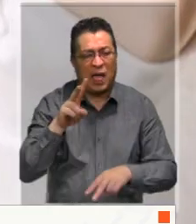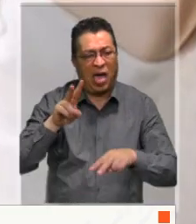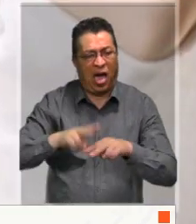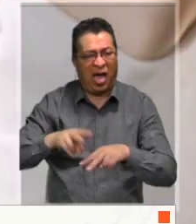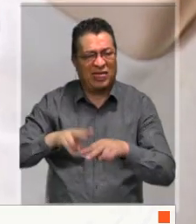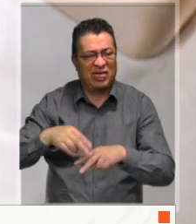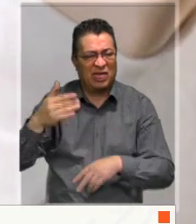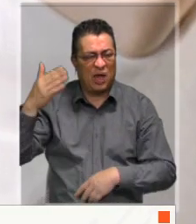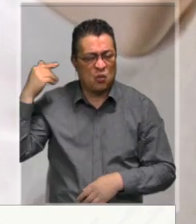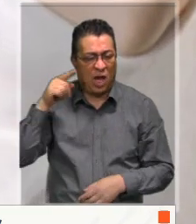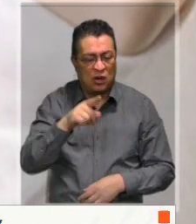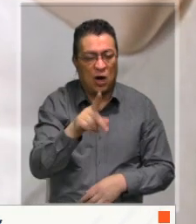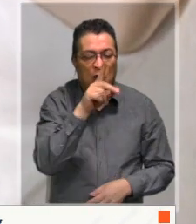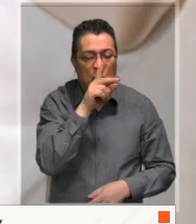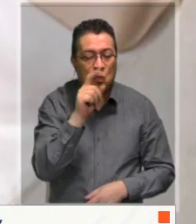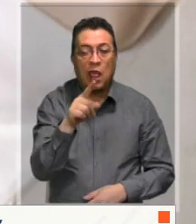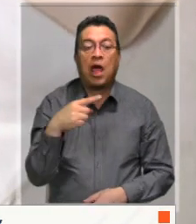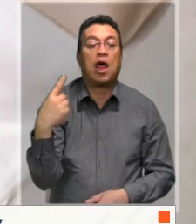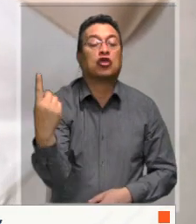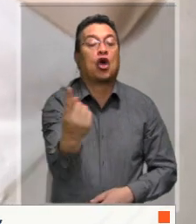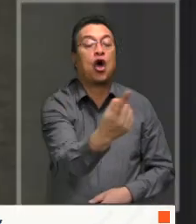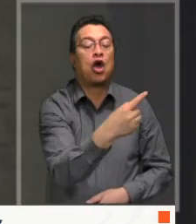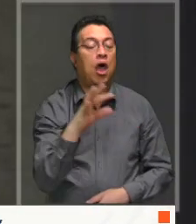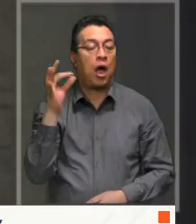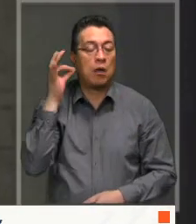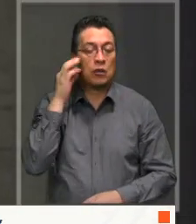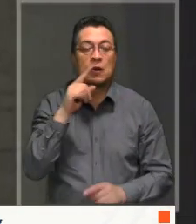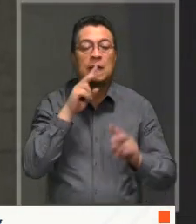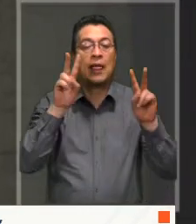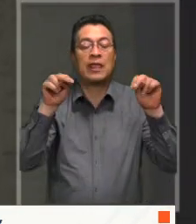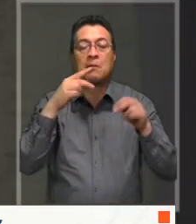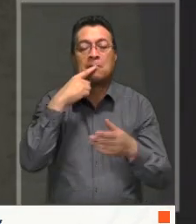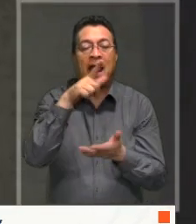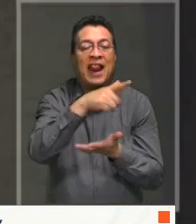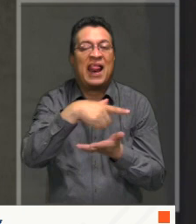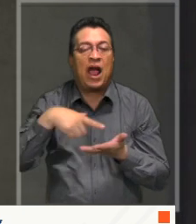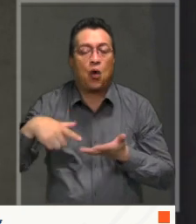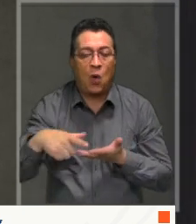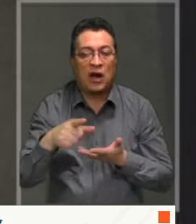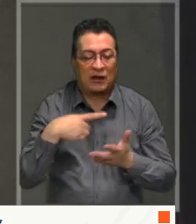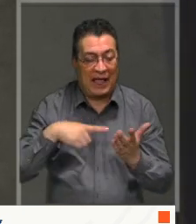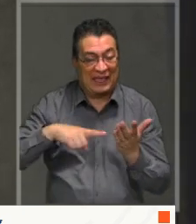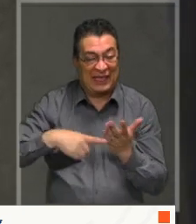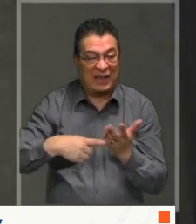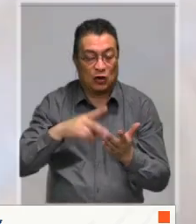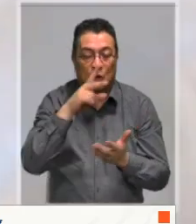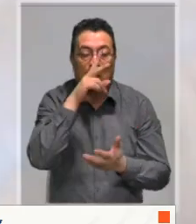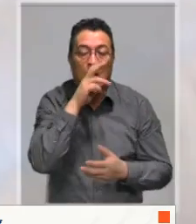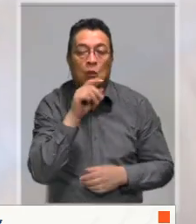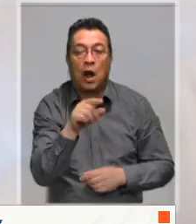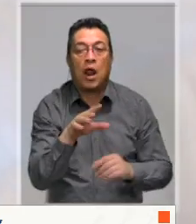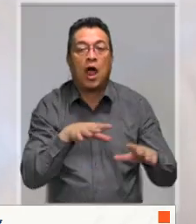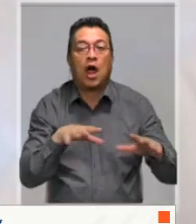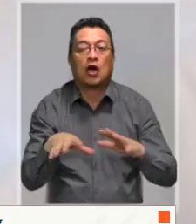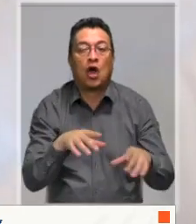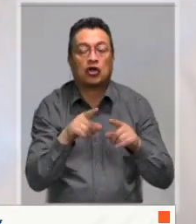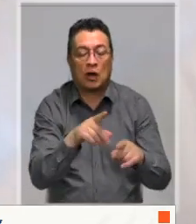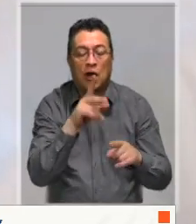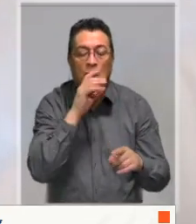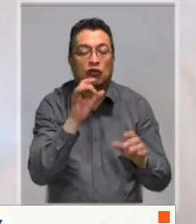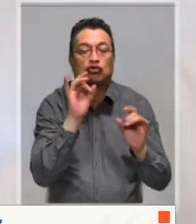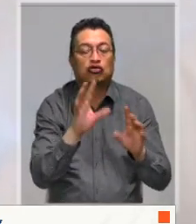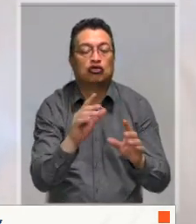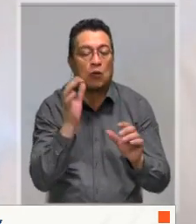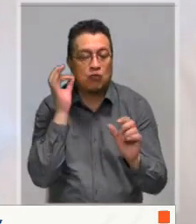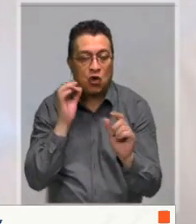está queriendo hacer una generalización Y utilizando Este lenguaje que es técnico como una cuestión como un